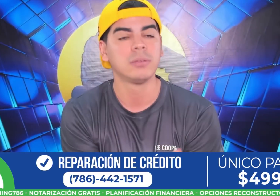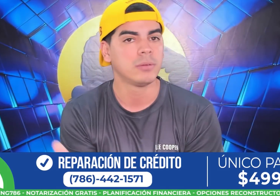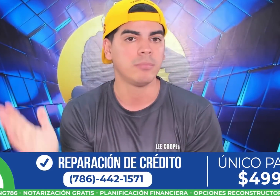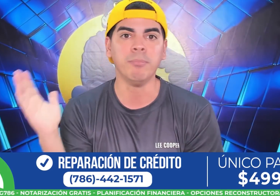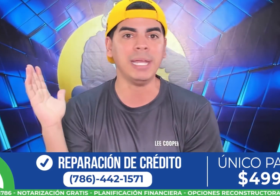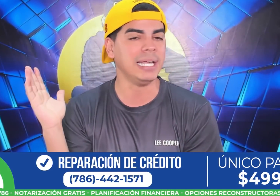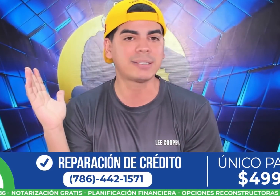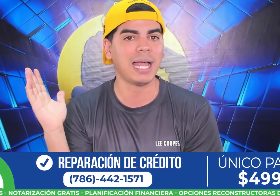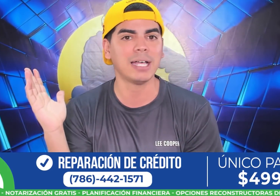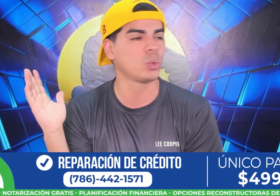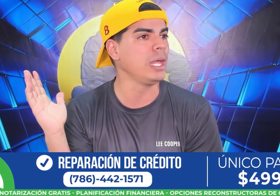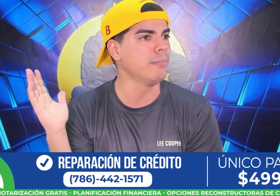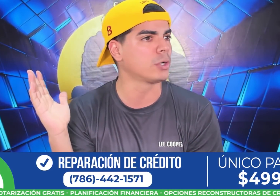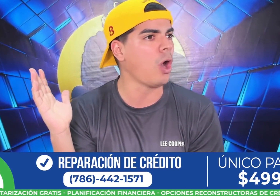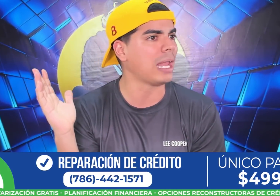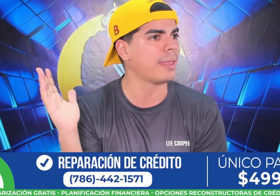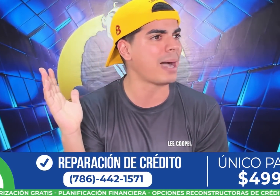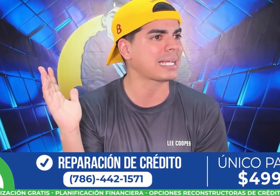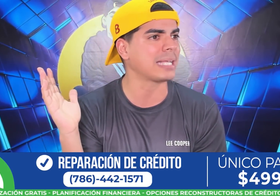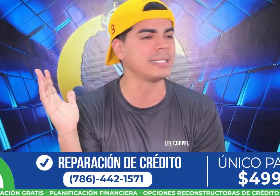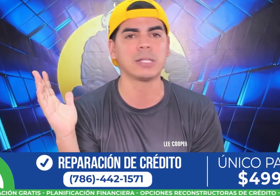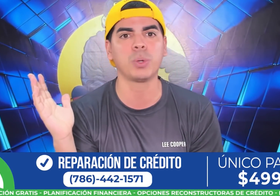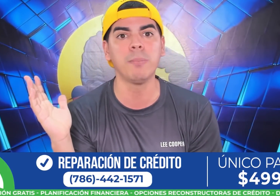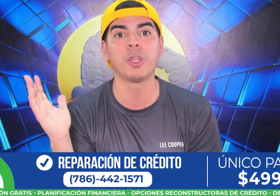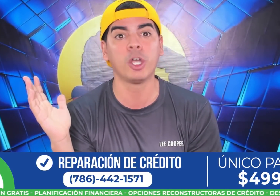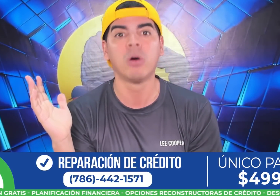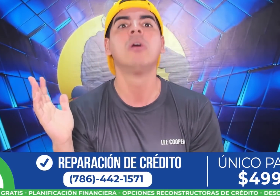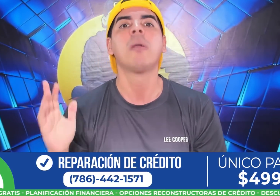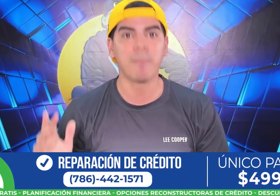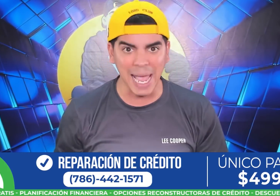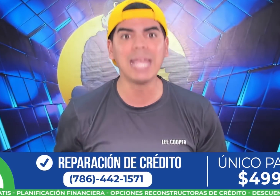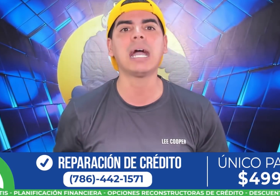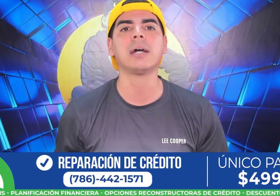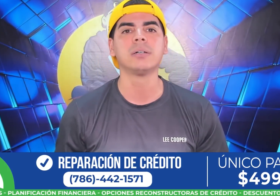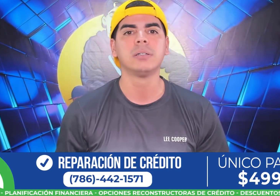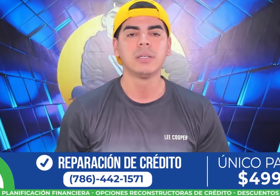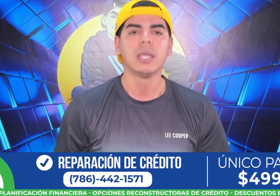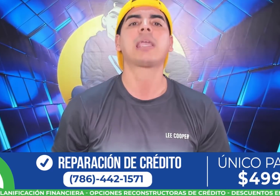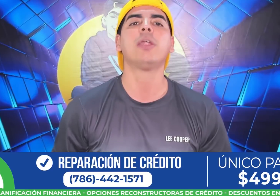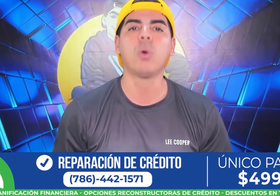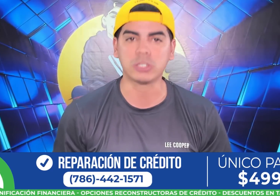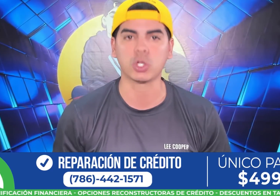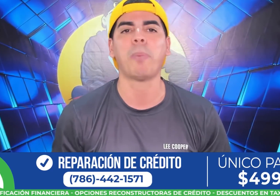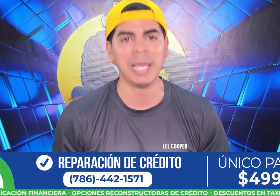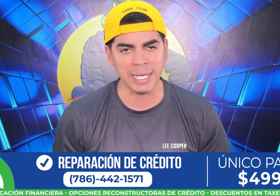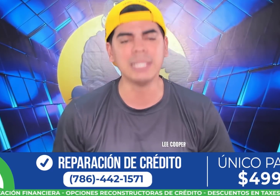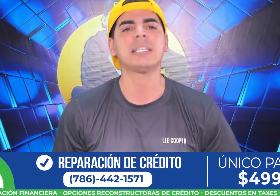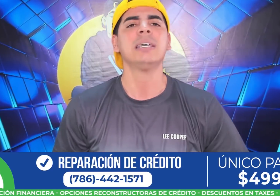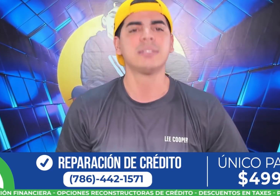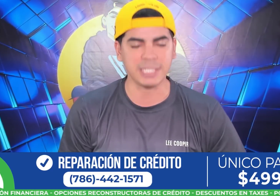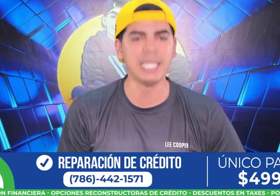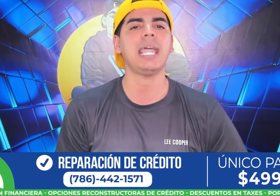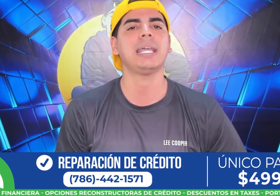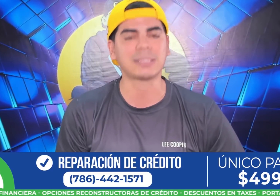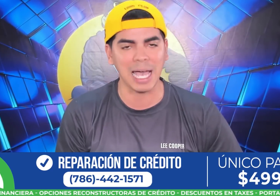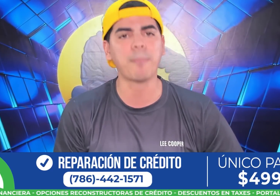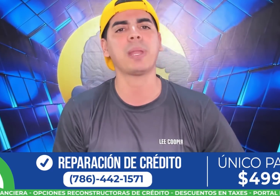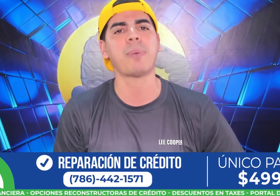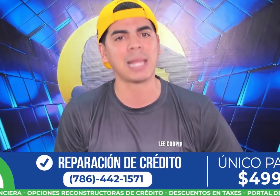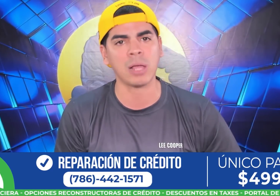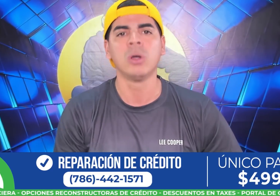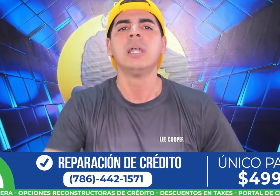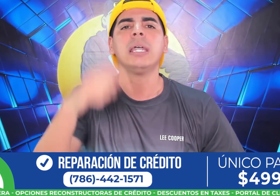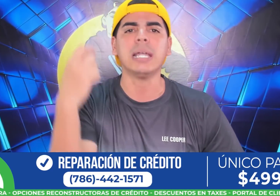la ministra de turismo, no, la de marketing de turismo, dijo, vengan, que nuestro país sí